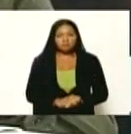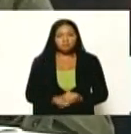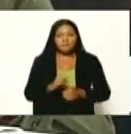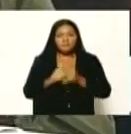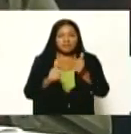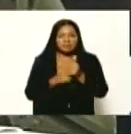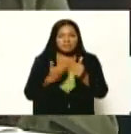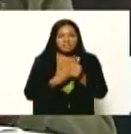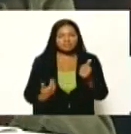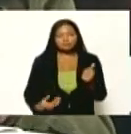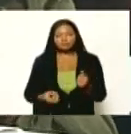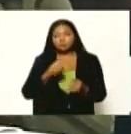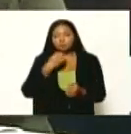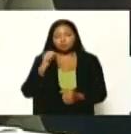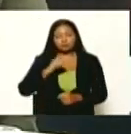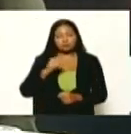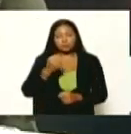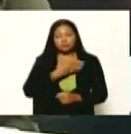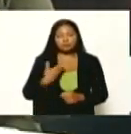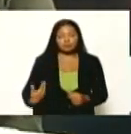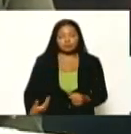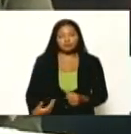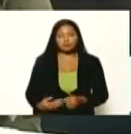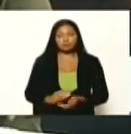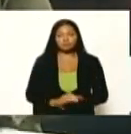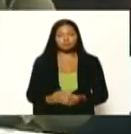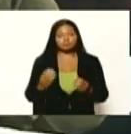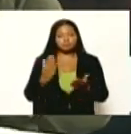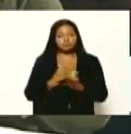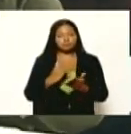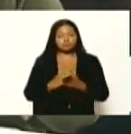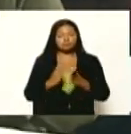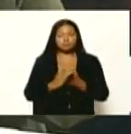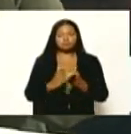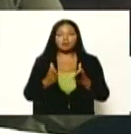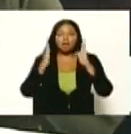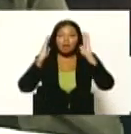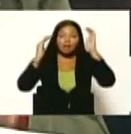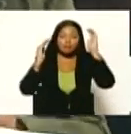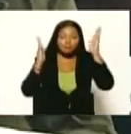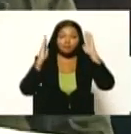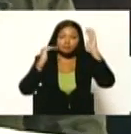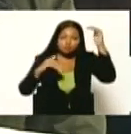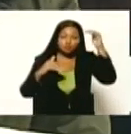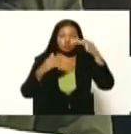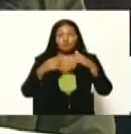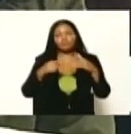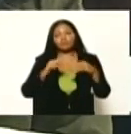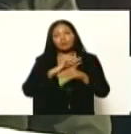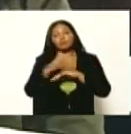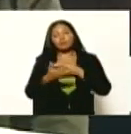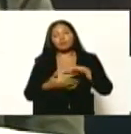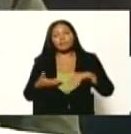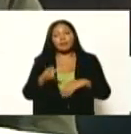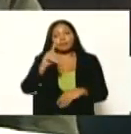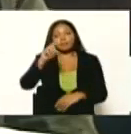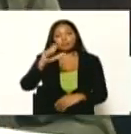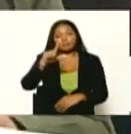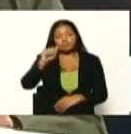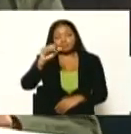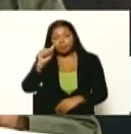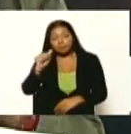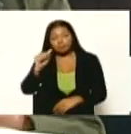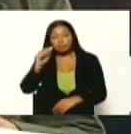Gracias, presidente. Bueno, sí, como usted lo ha venido diciendo y alertando sobre la gravedad de la variante Delta y la variante Delta